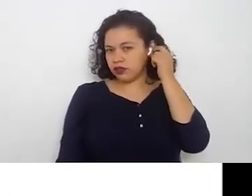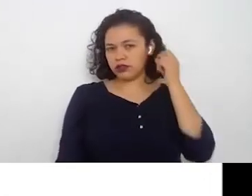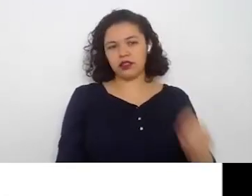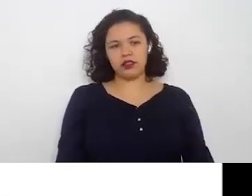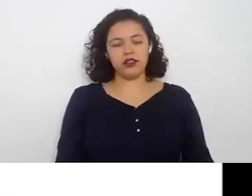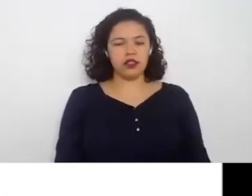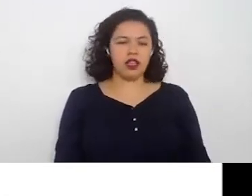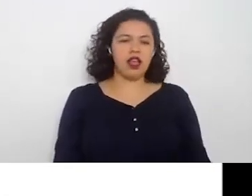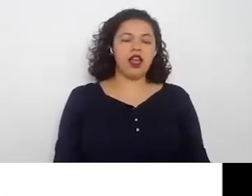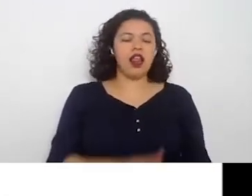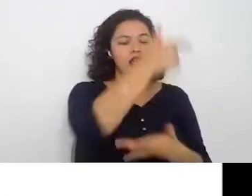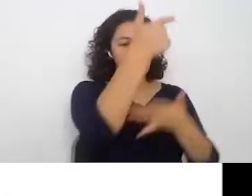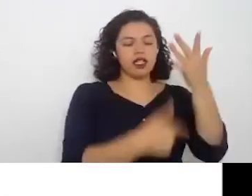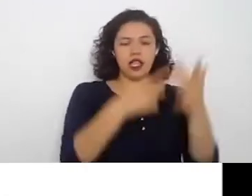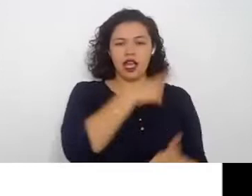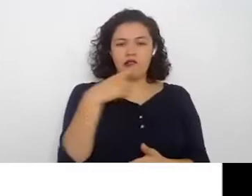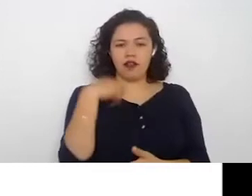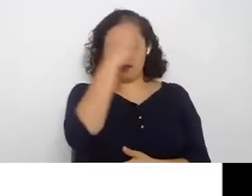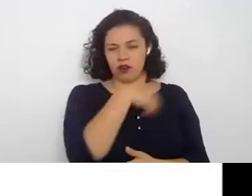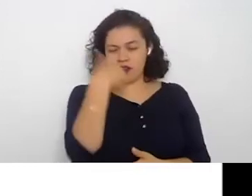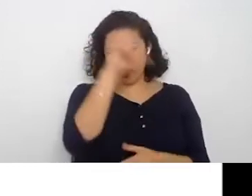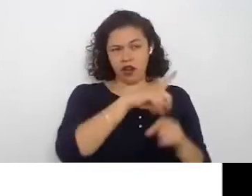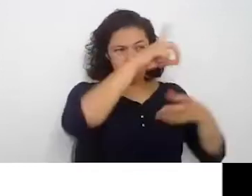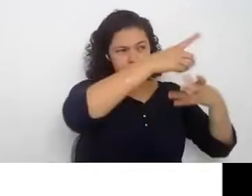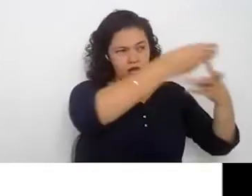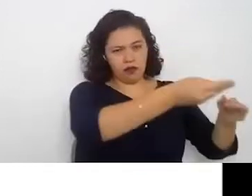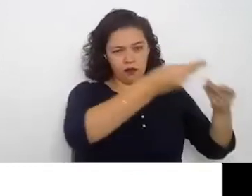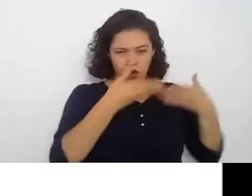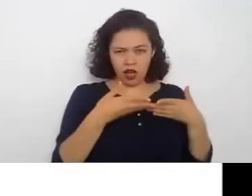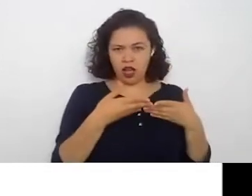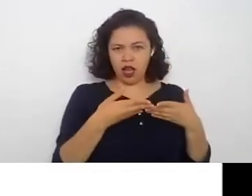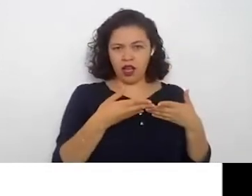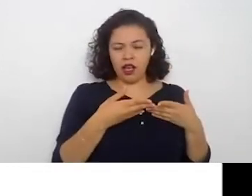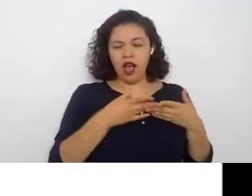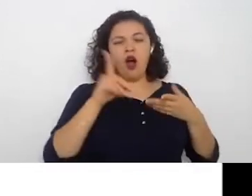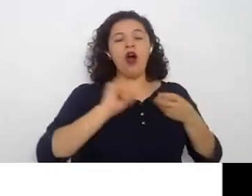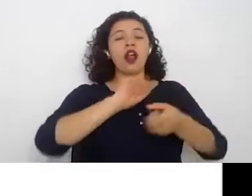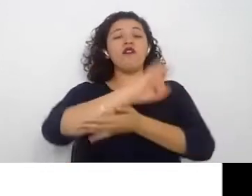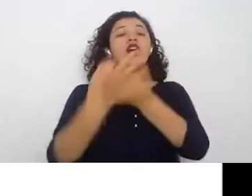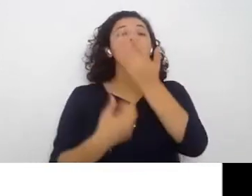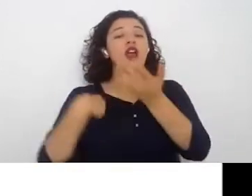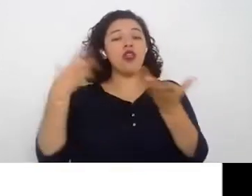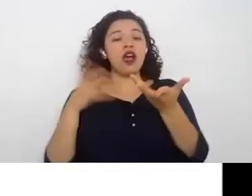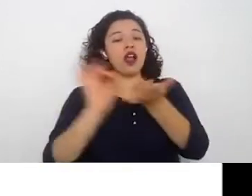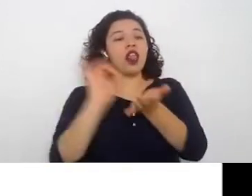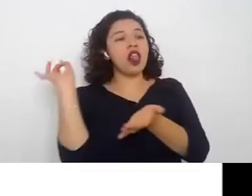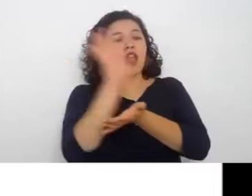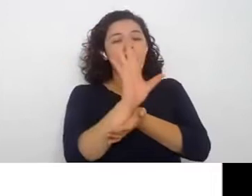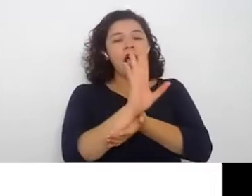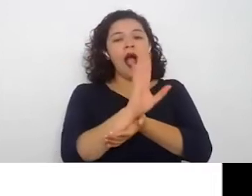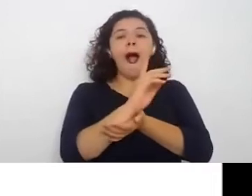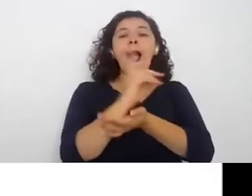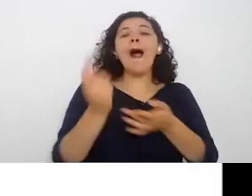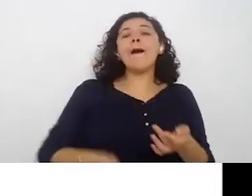que revisarla. Cualquier donativo que tengas es primero, o cualquier factura que vayas a realizar, es primero revisar